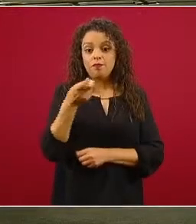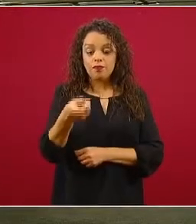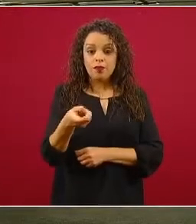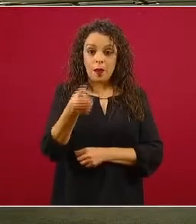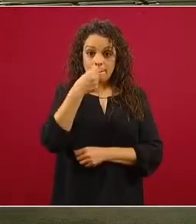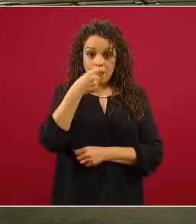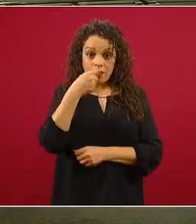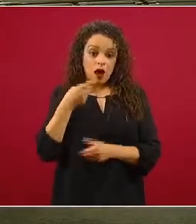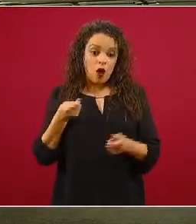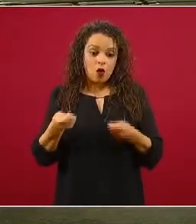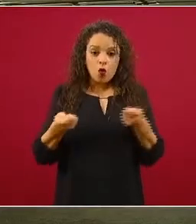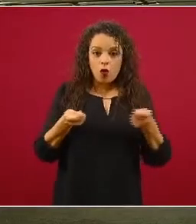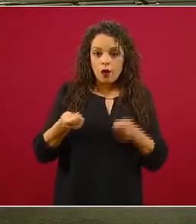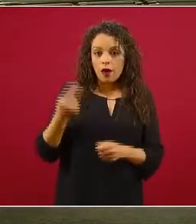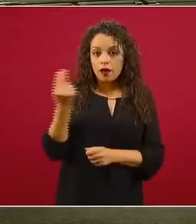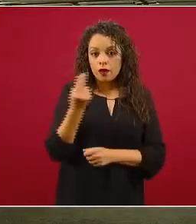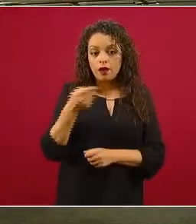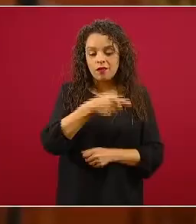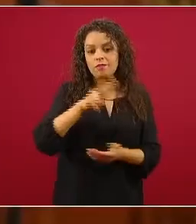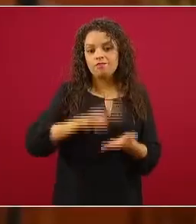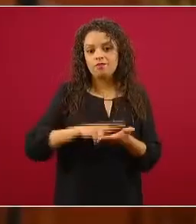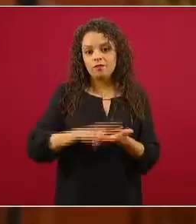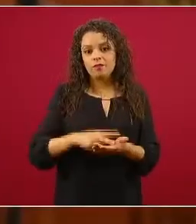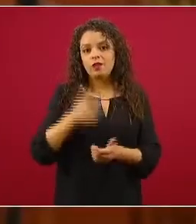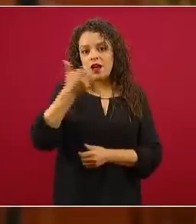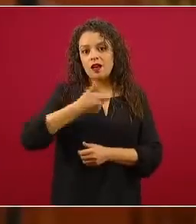controlados, son de alto costo.